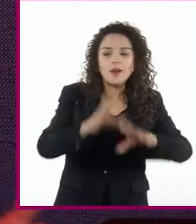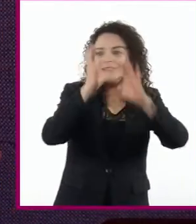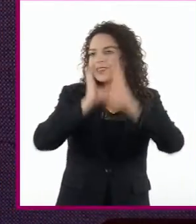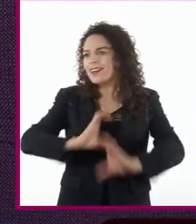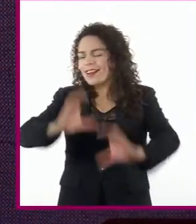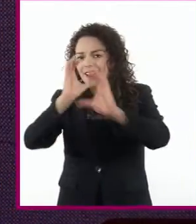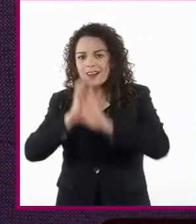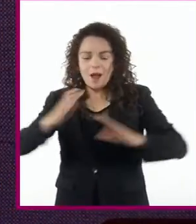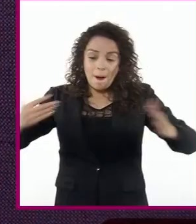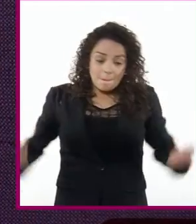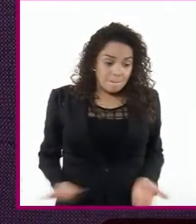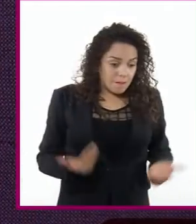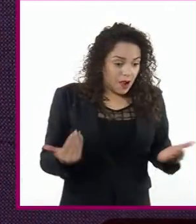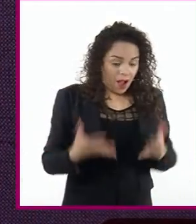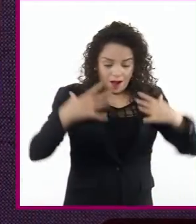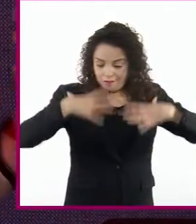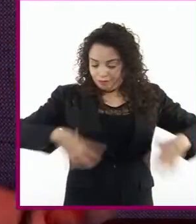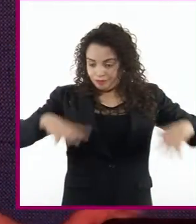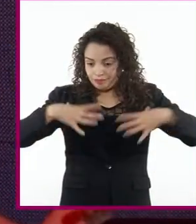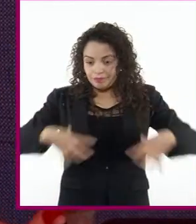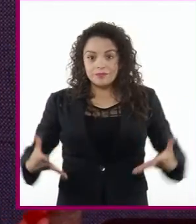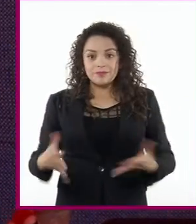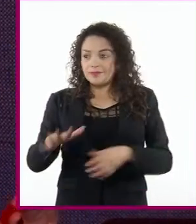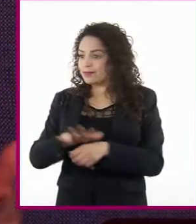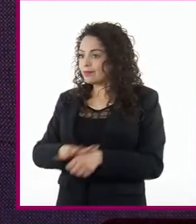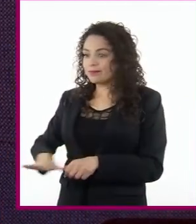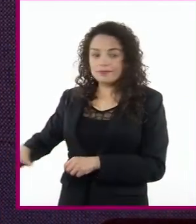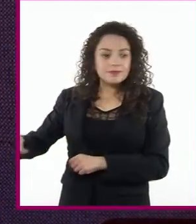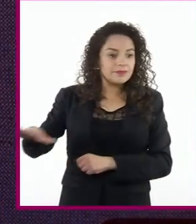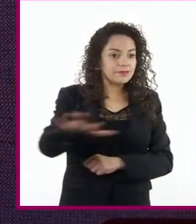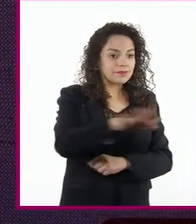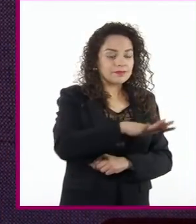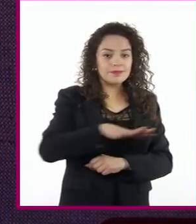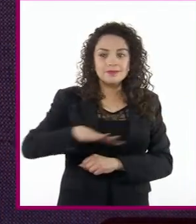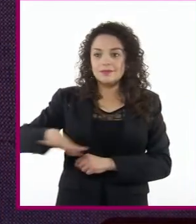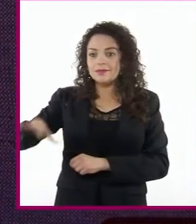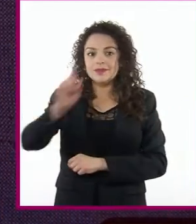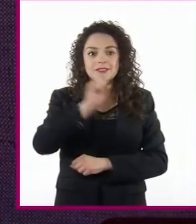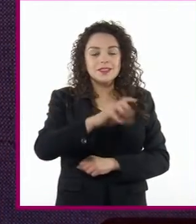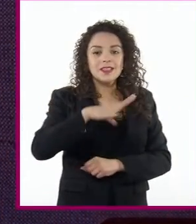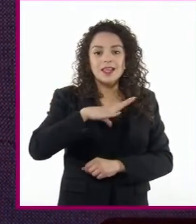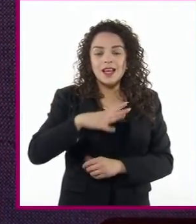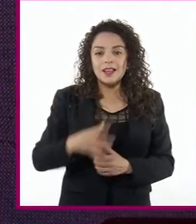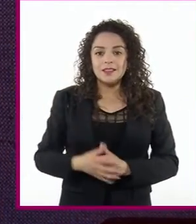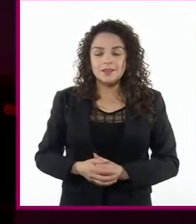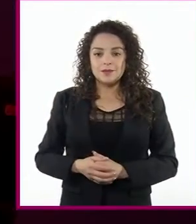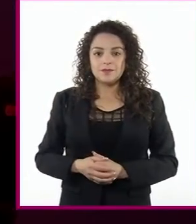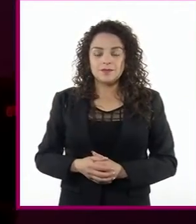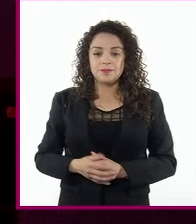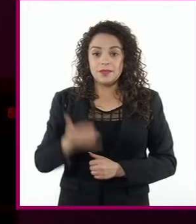el baile, el vestuario, el ambiente y la palabra.